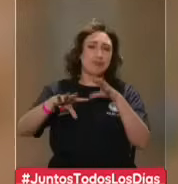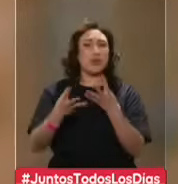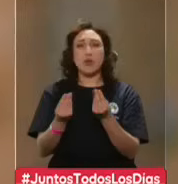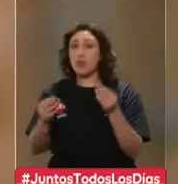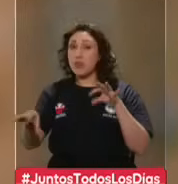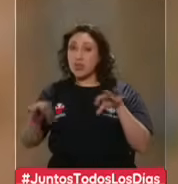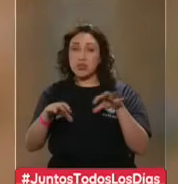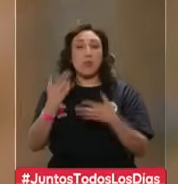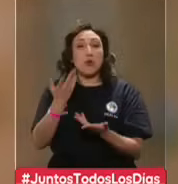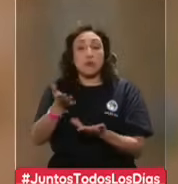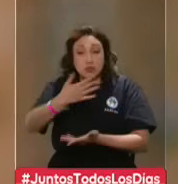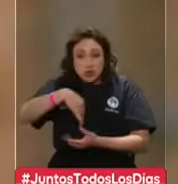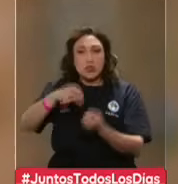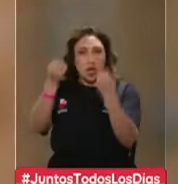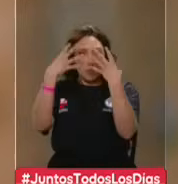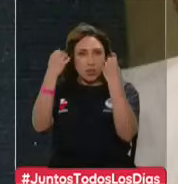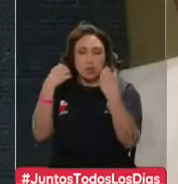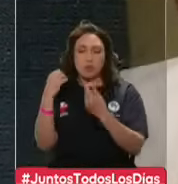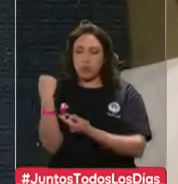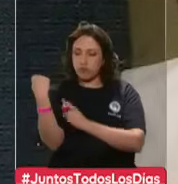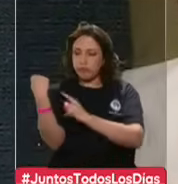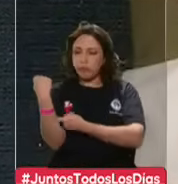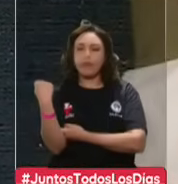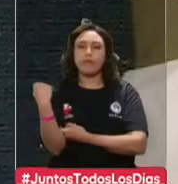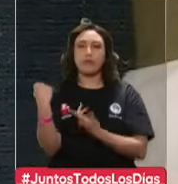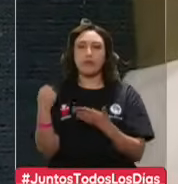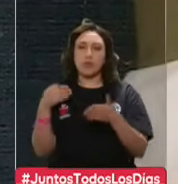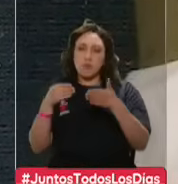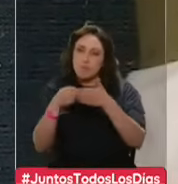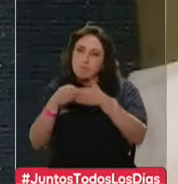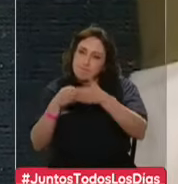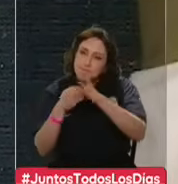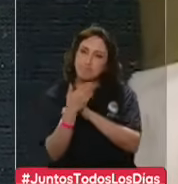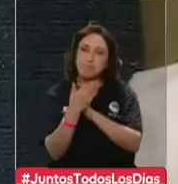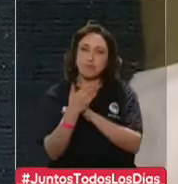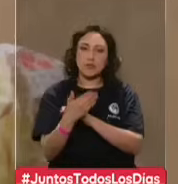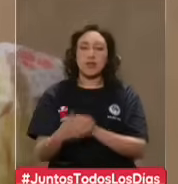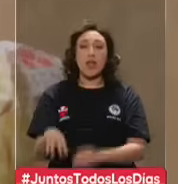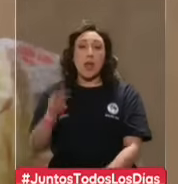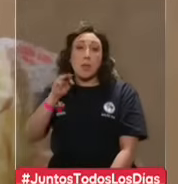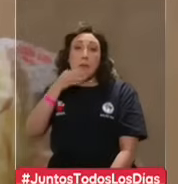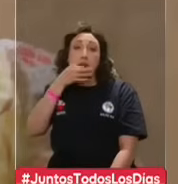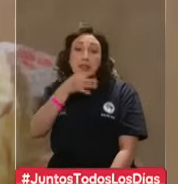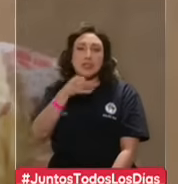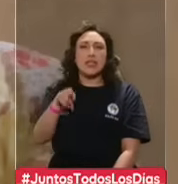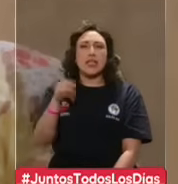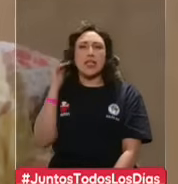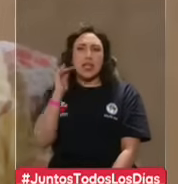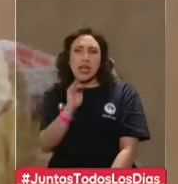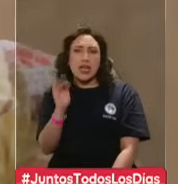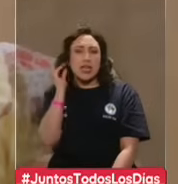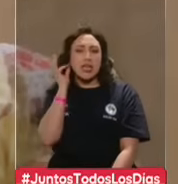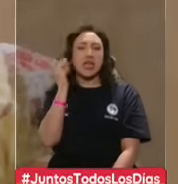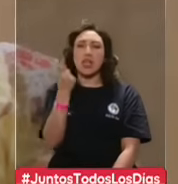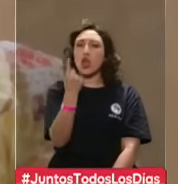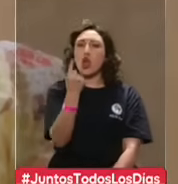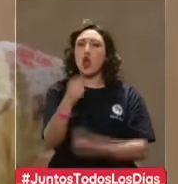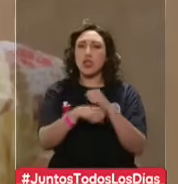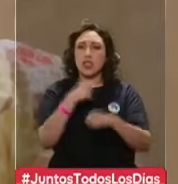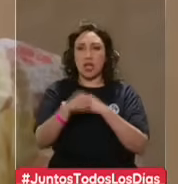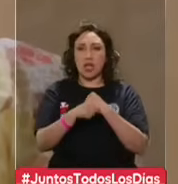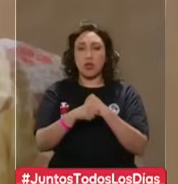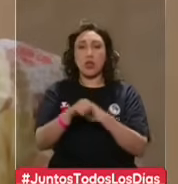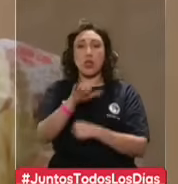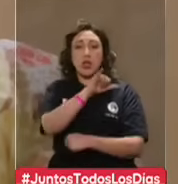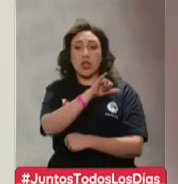hemos como que aprendido a ser muy fuertes. Era una niñita ya de 11 años cuando